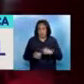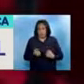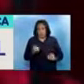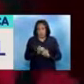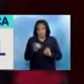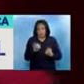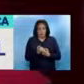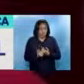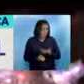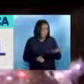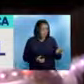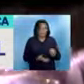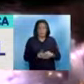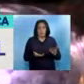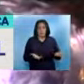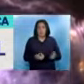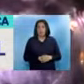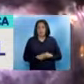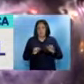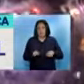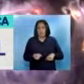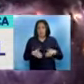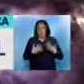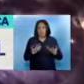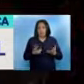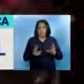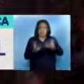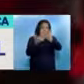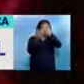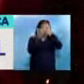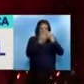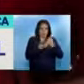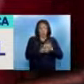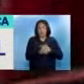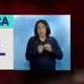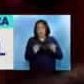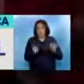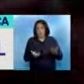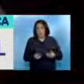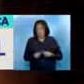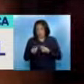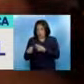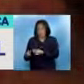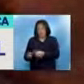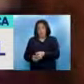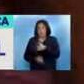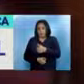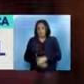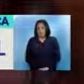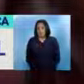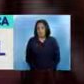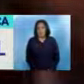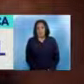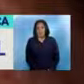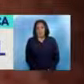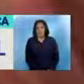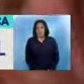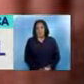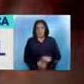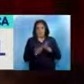nuestros bomberos, está presente, hemos logrado el objetivo de sacarlo sano y salvo y entregarlo a su dueño.